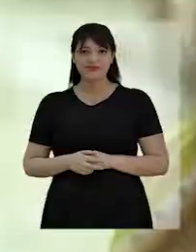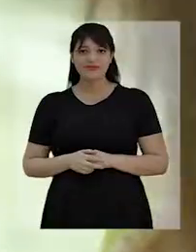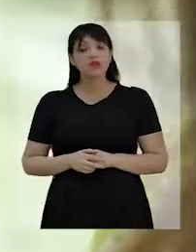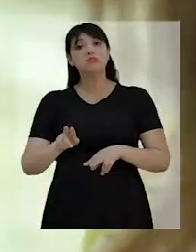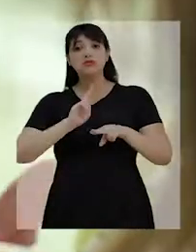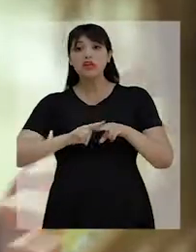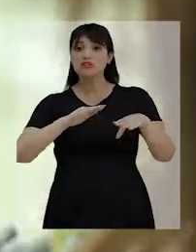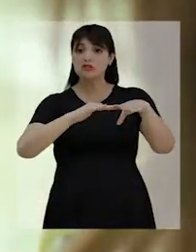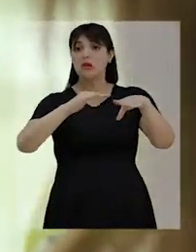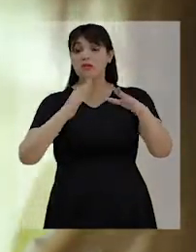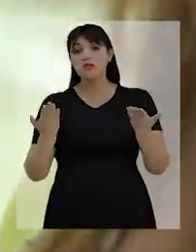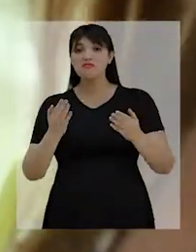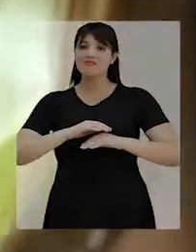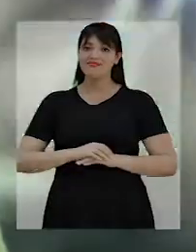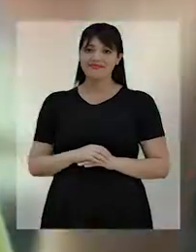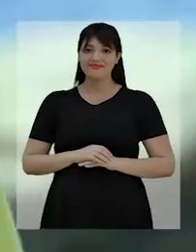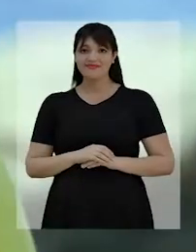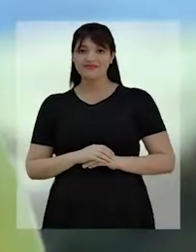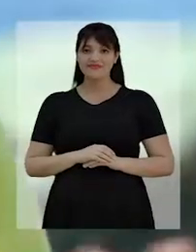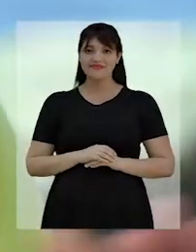de más. ¿Se hace el estacionamiento entonces?